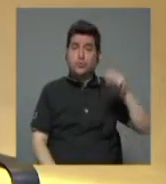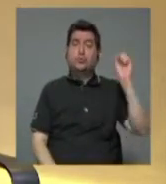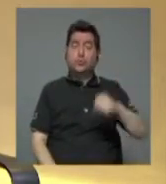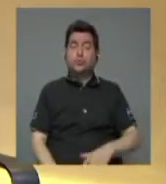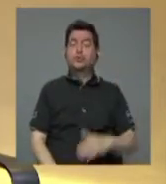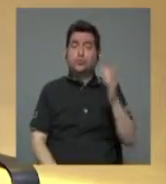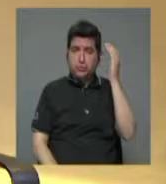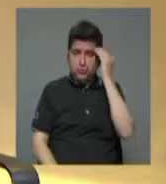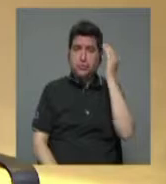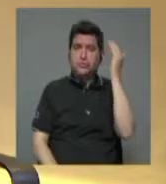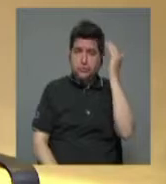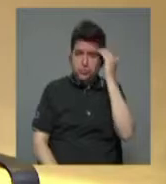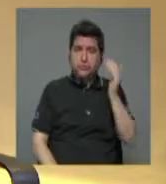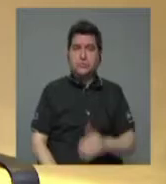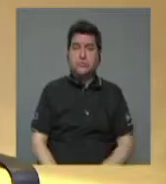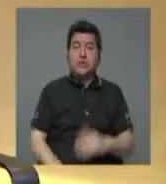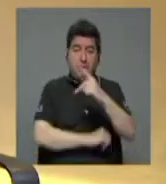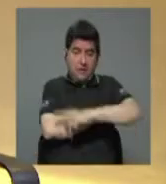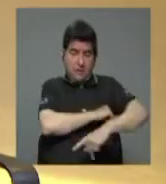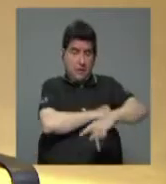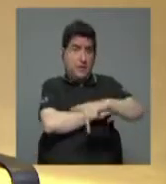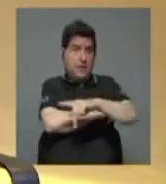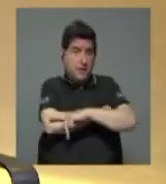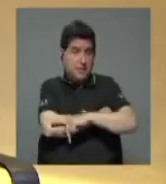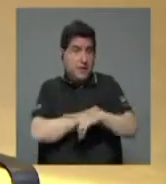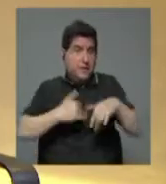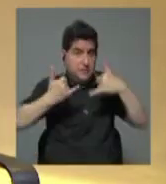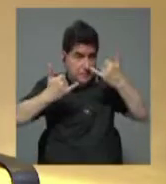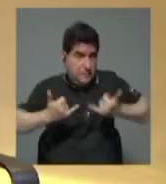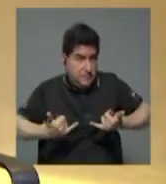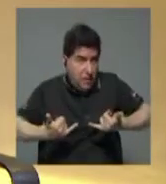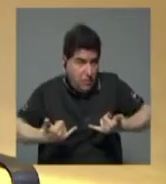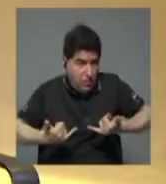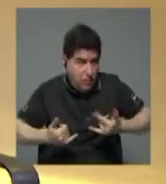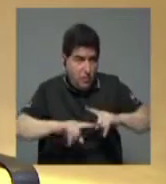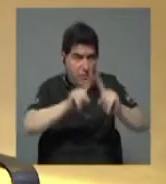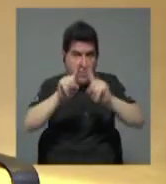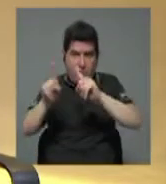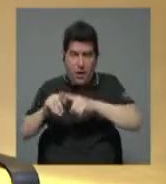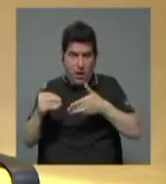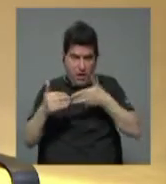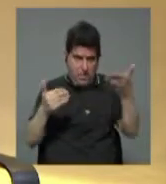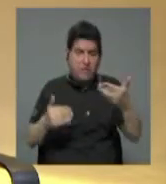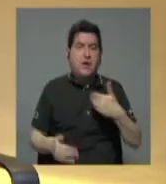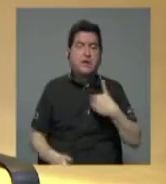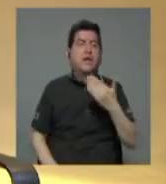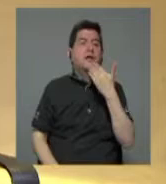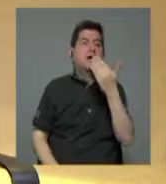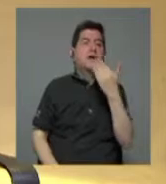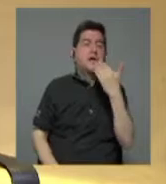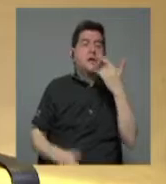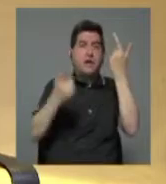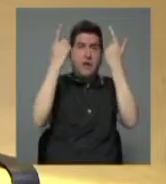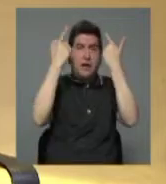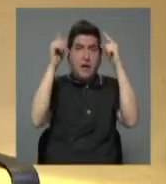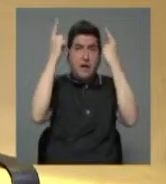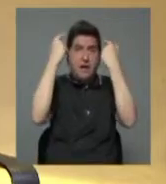sé que al país que tenemos en muchas cosas le tenemos que agradecer el éxito